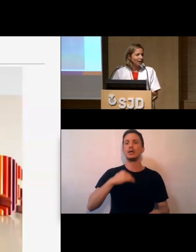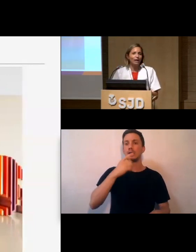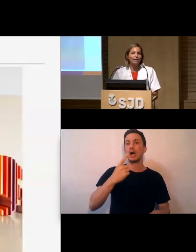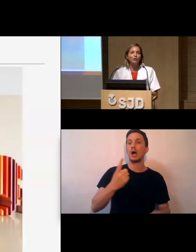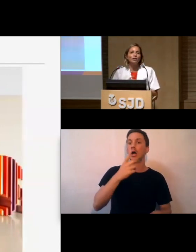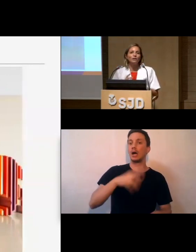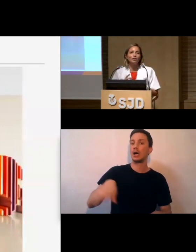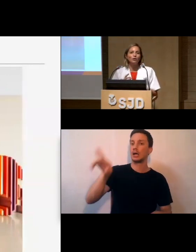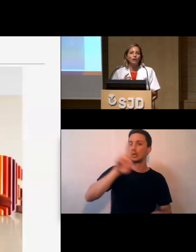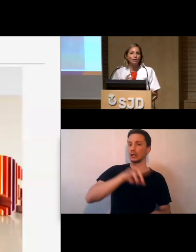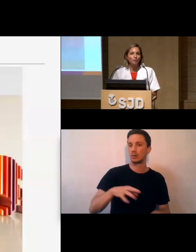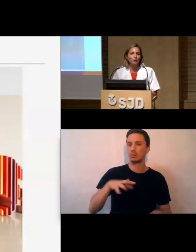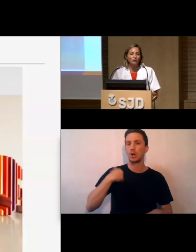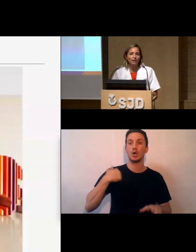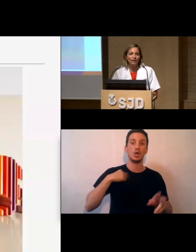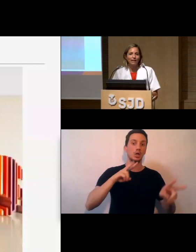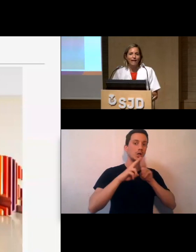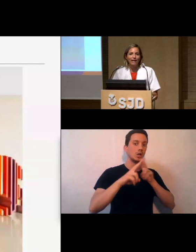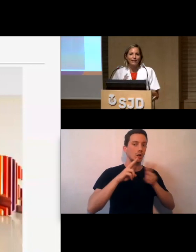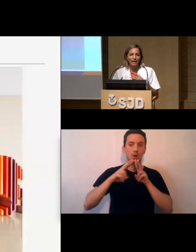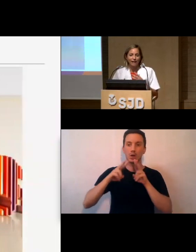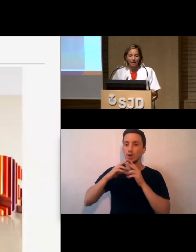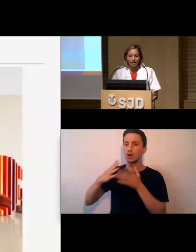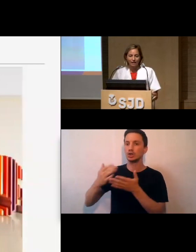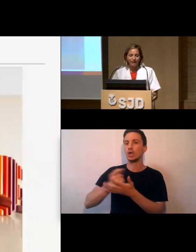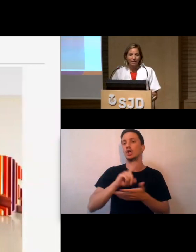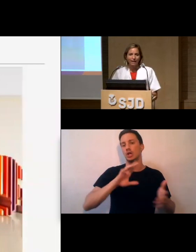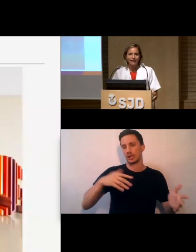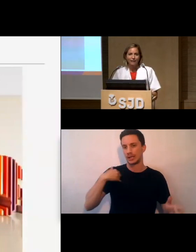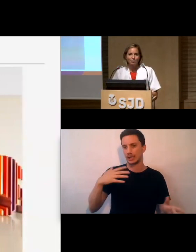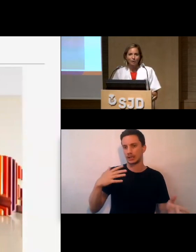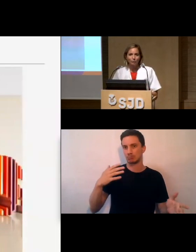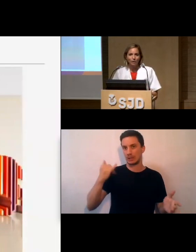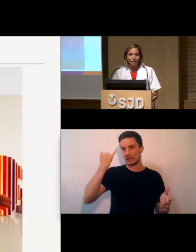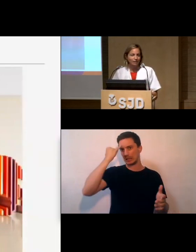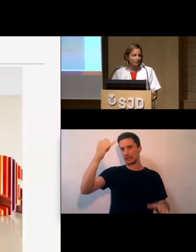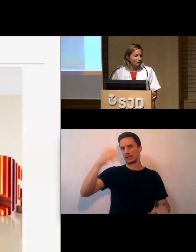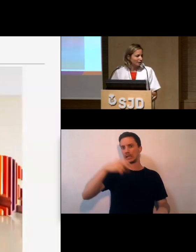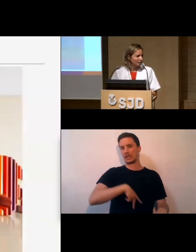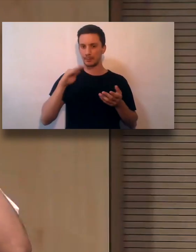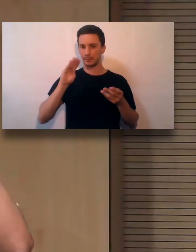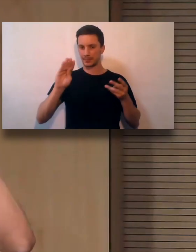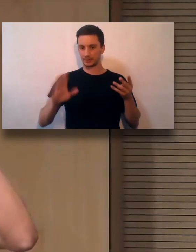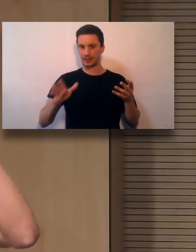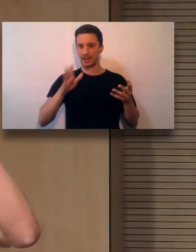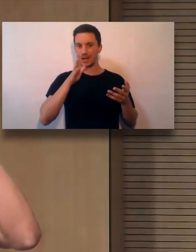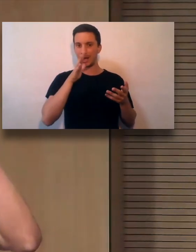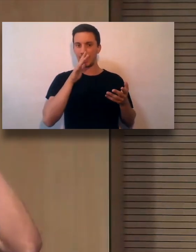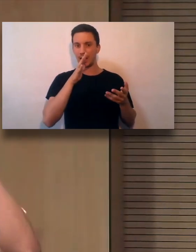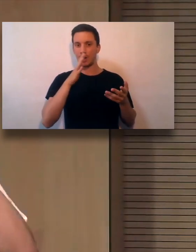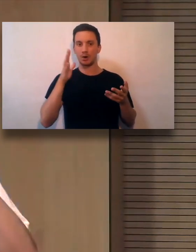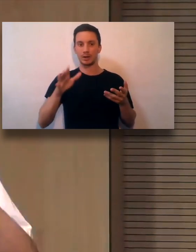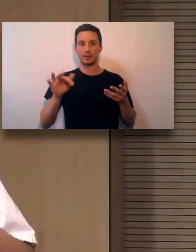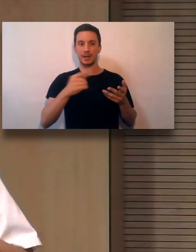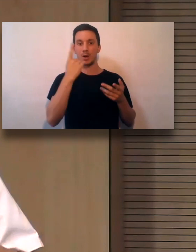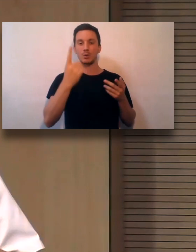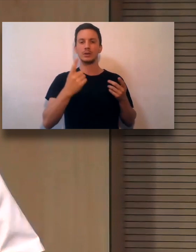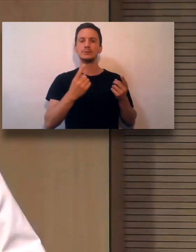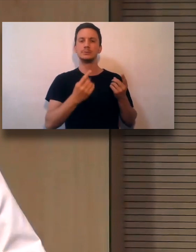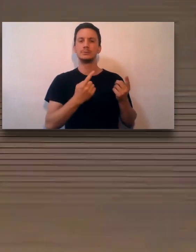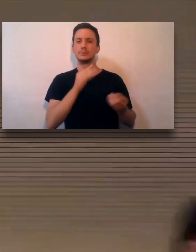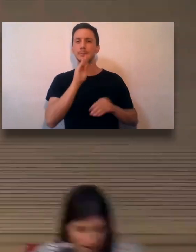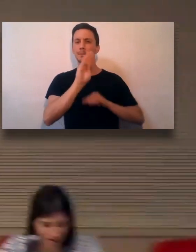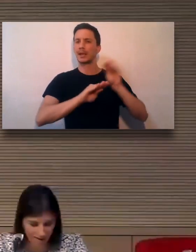repiten, igual no las contesto todas, pero sí la idea general de las preguntas. Ya van apareciendo algunas, así